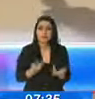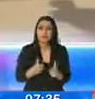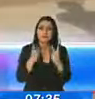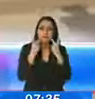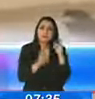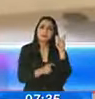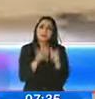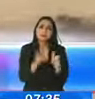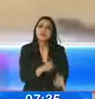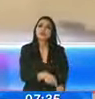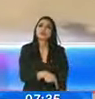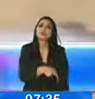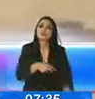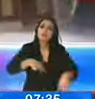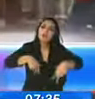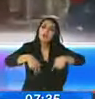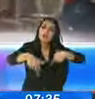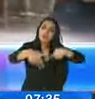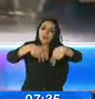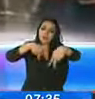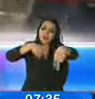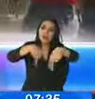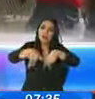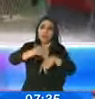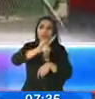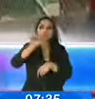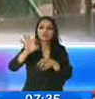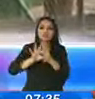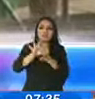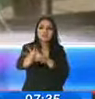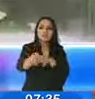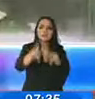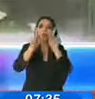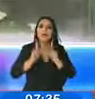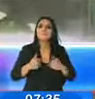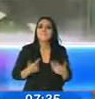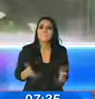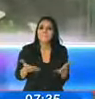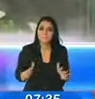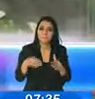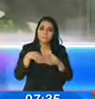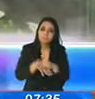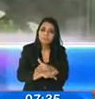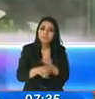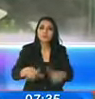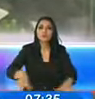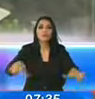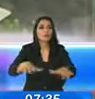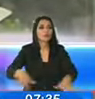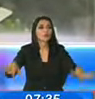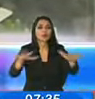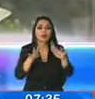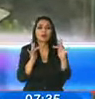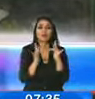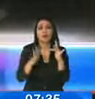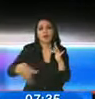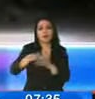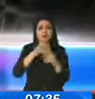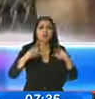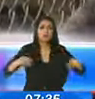ciudadanos acostumbrados a recorrer los 840 metros del puente para ingresar a una zona donde se conectan con la